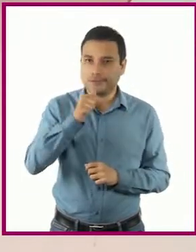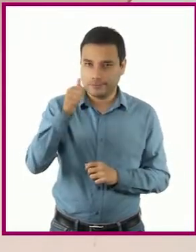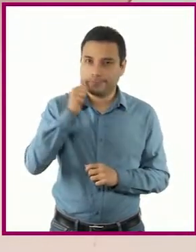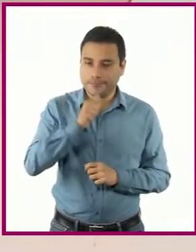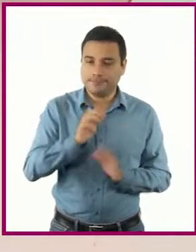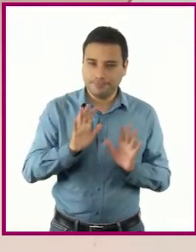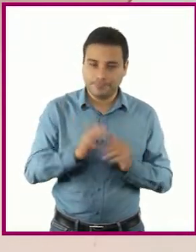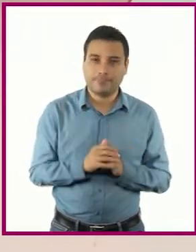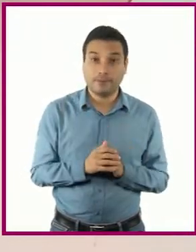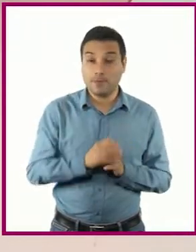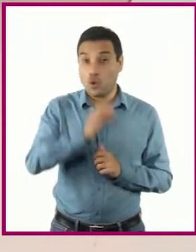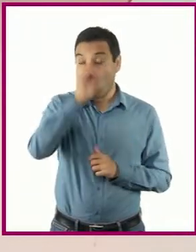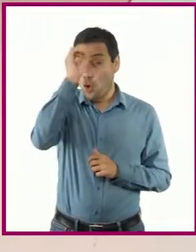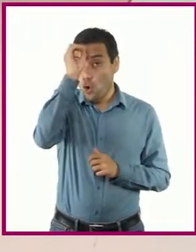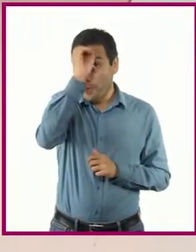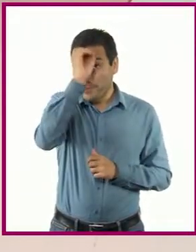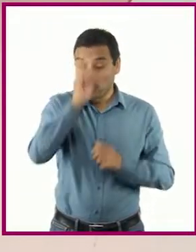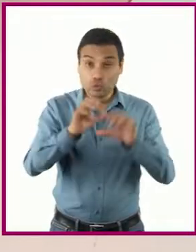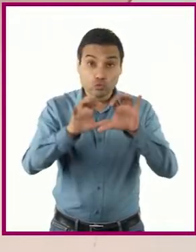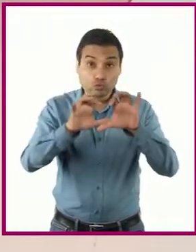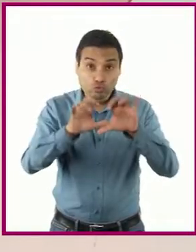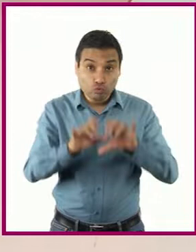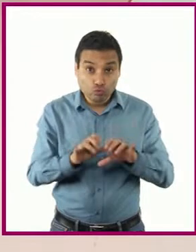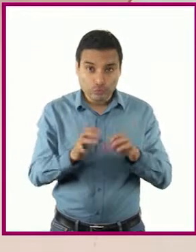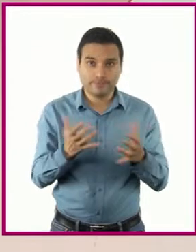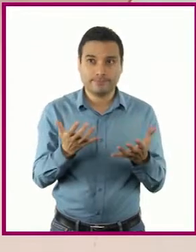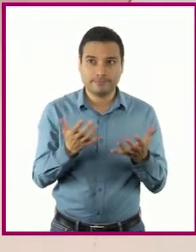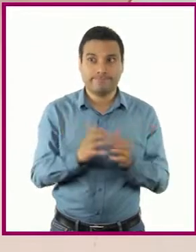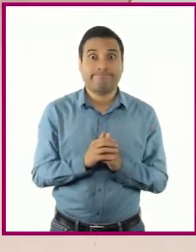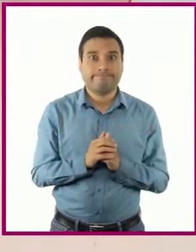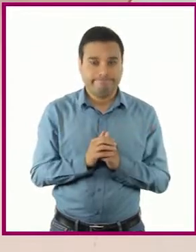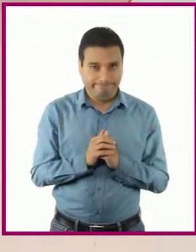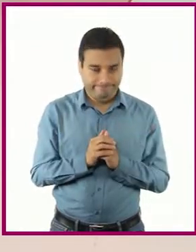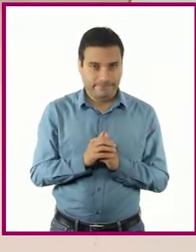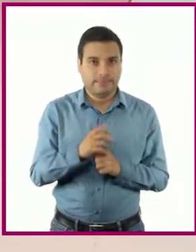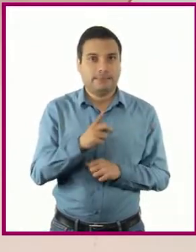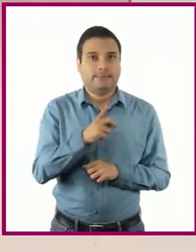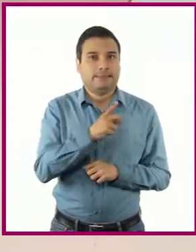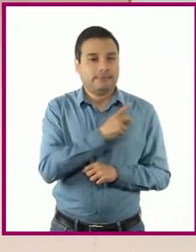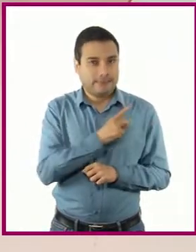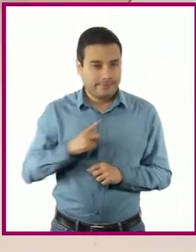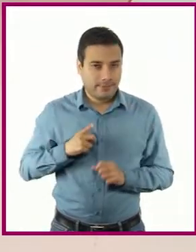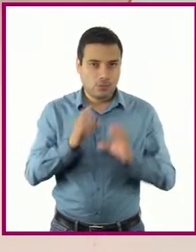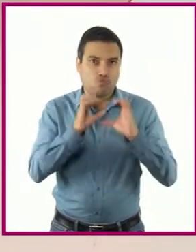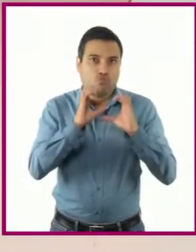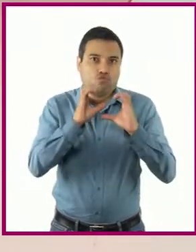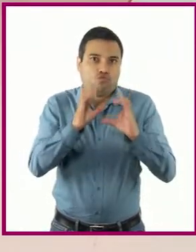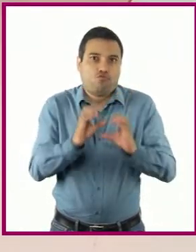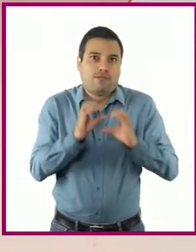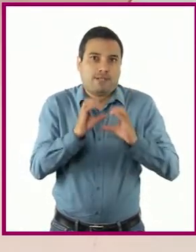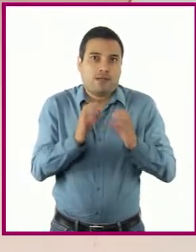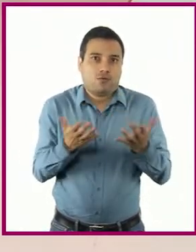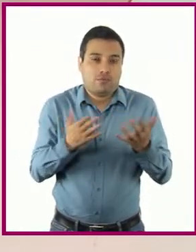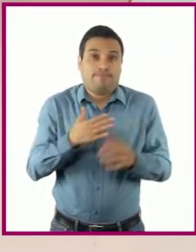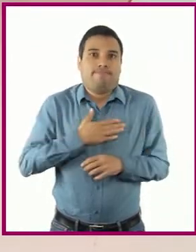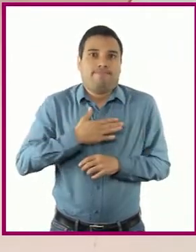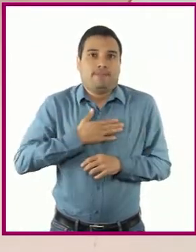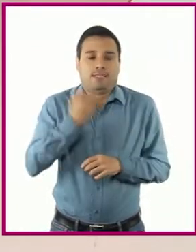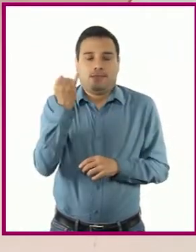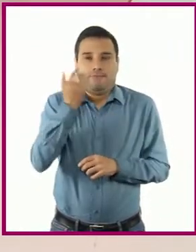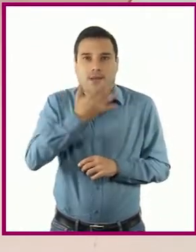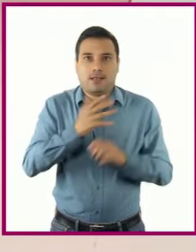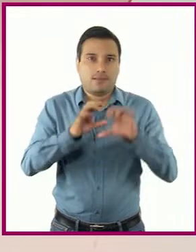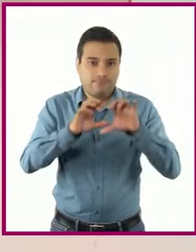un artículo de opinión va de por medio la palabra del articulista, por lo que debe cuidar al máximo su forma